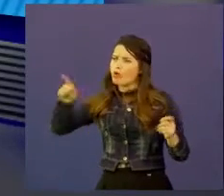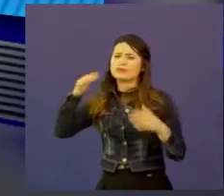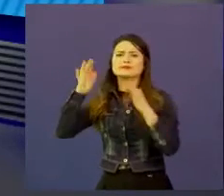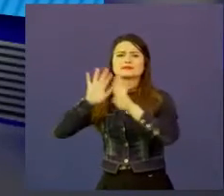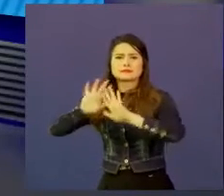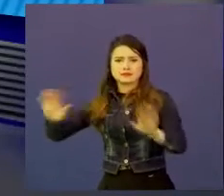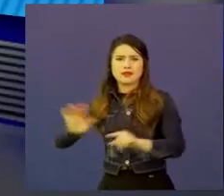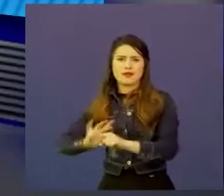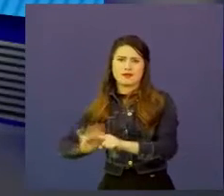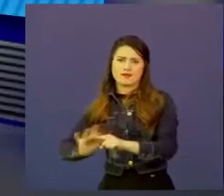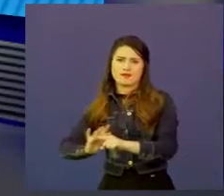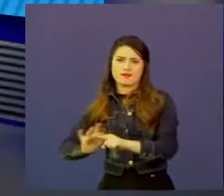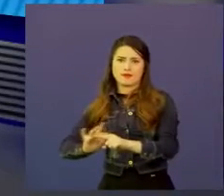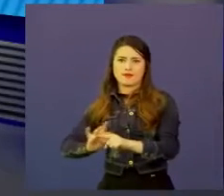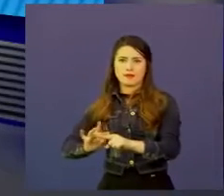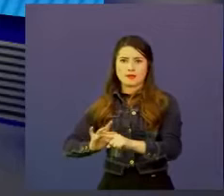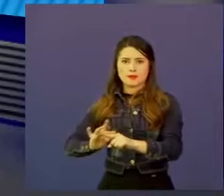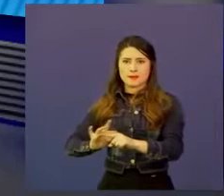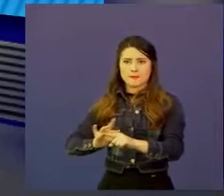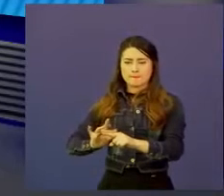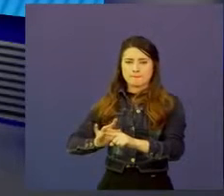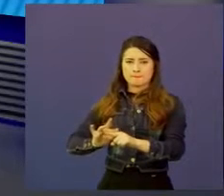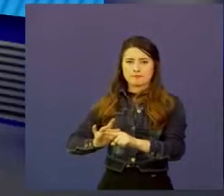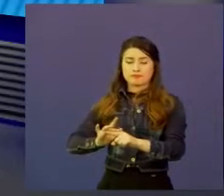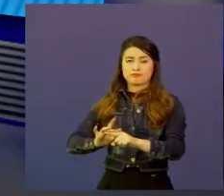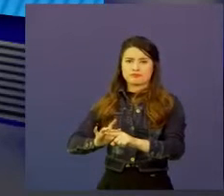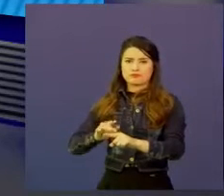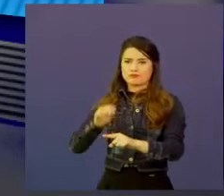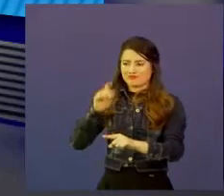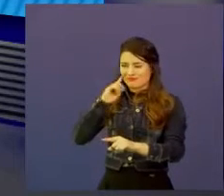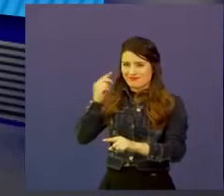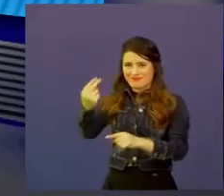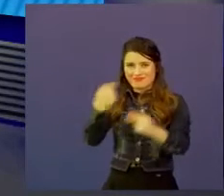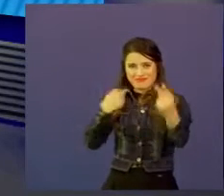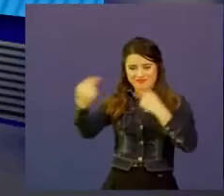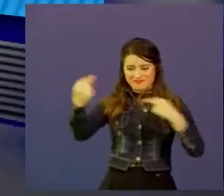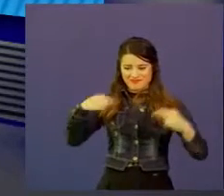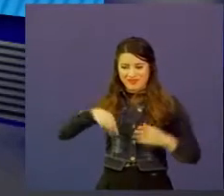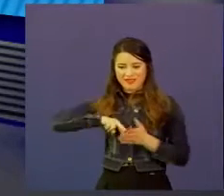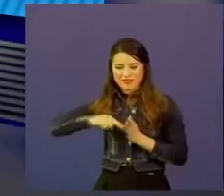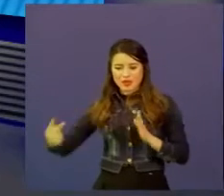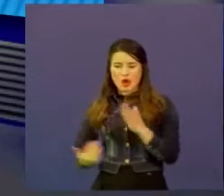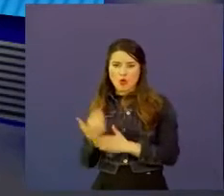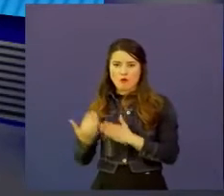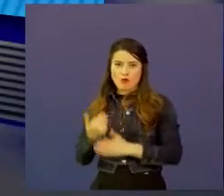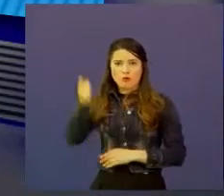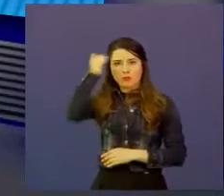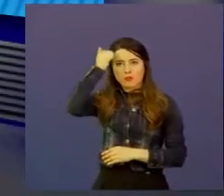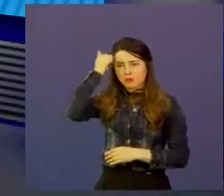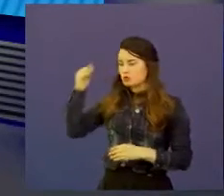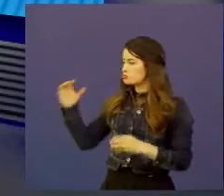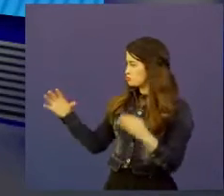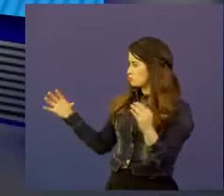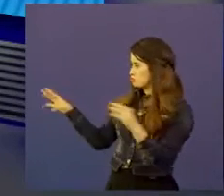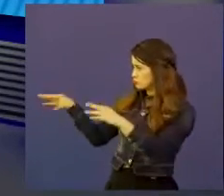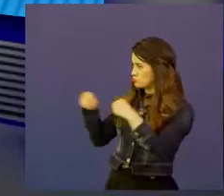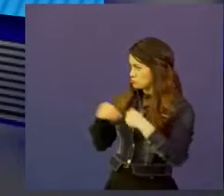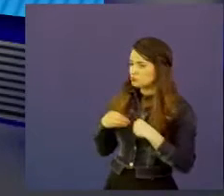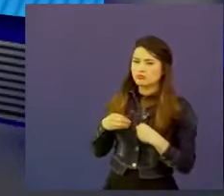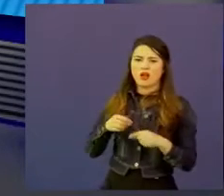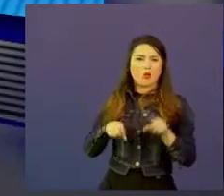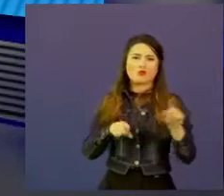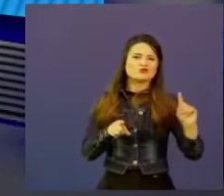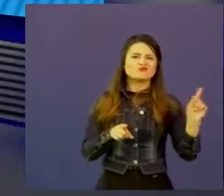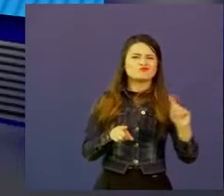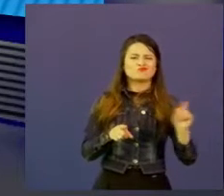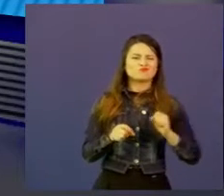ser partícipes también de la transformación que nosotros estamos seguros con la tecnología estamos llevando? Sí, a